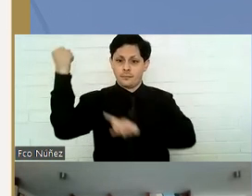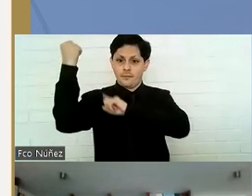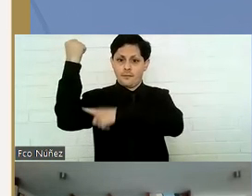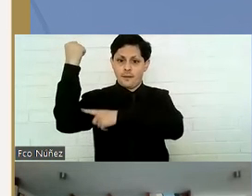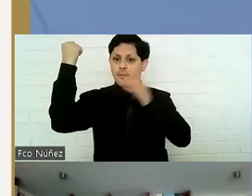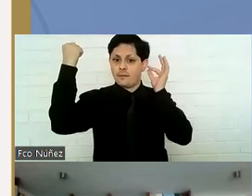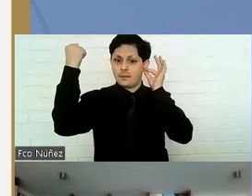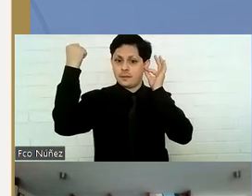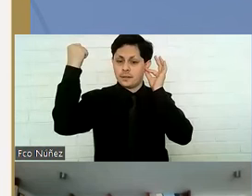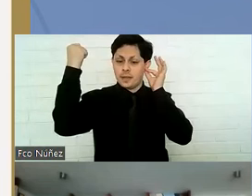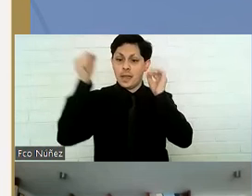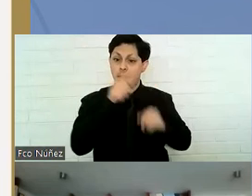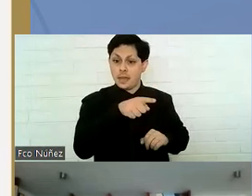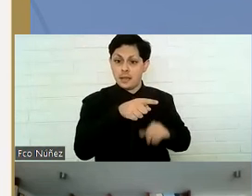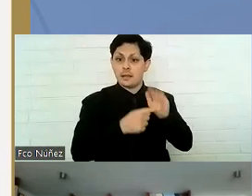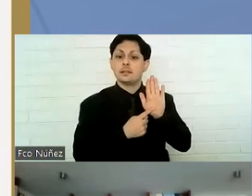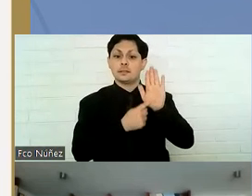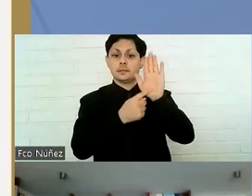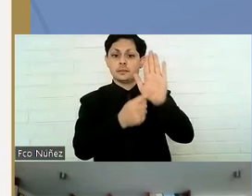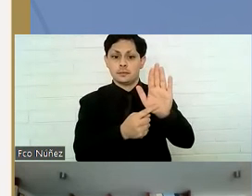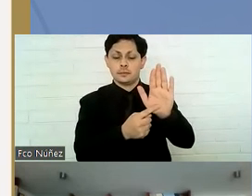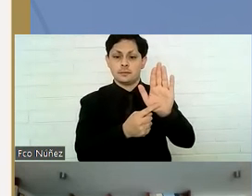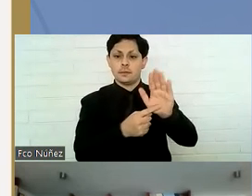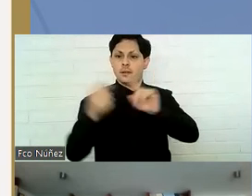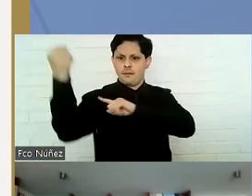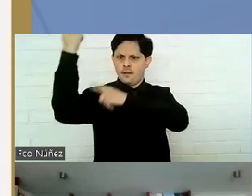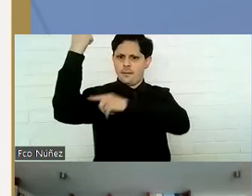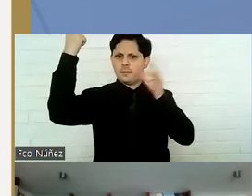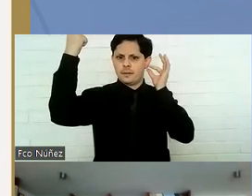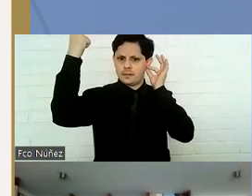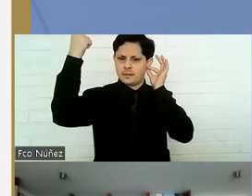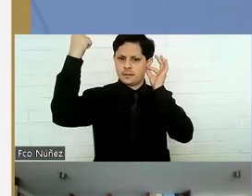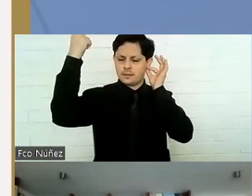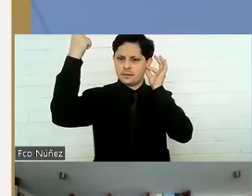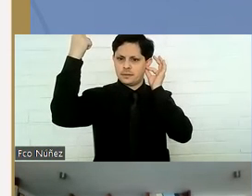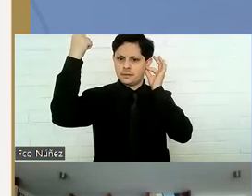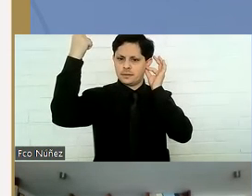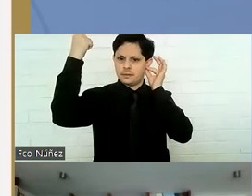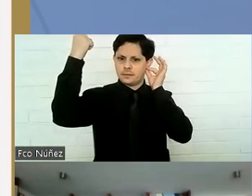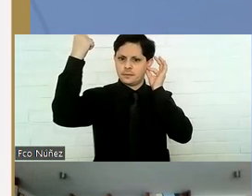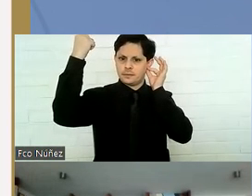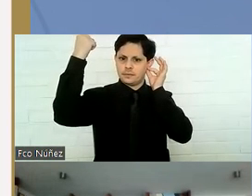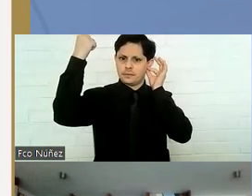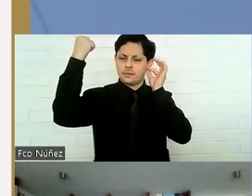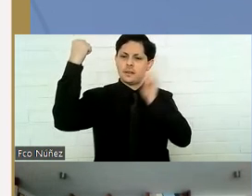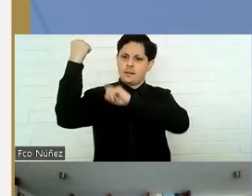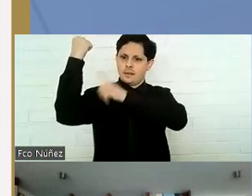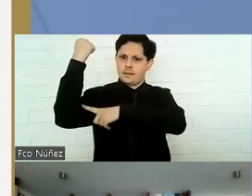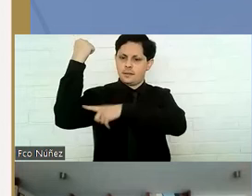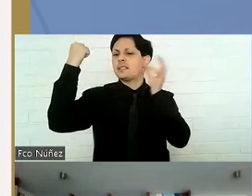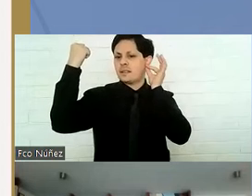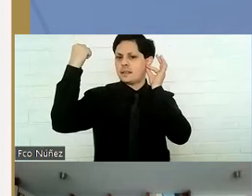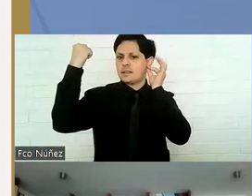que ella representa a la activista del colectivo Las Tremendas. Es una feminista